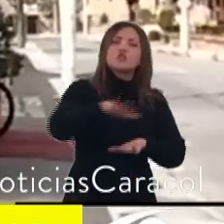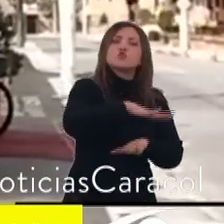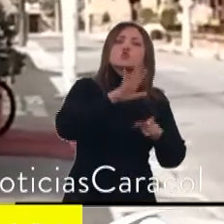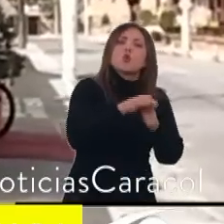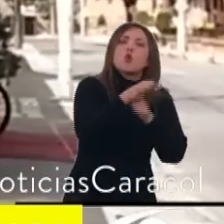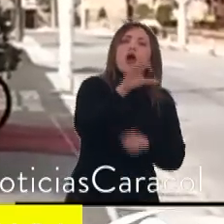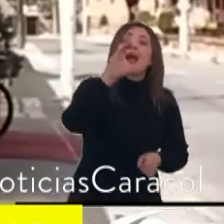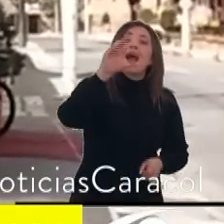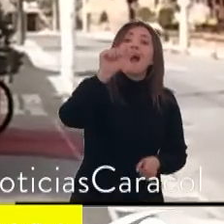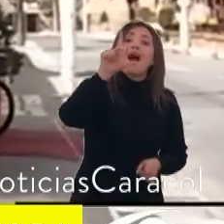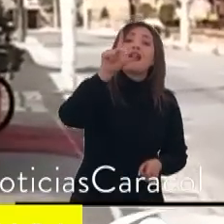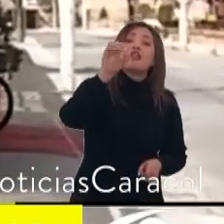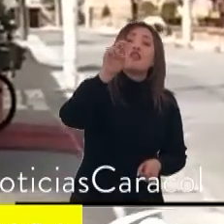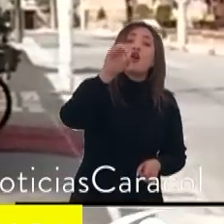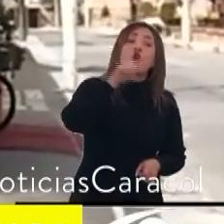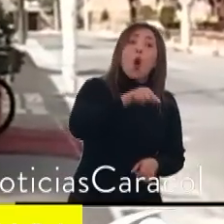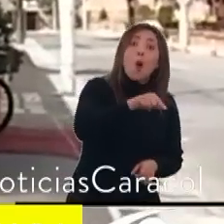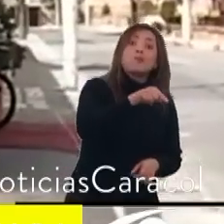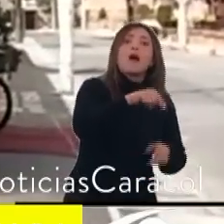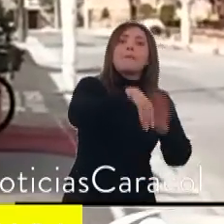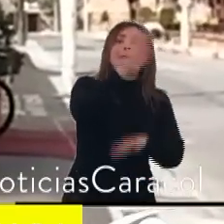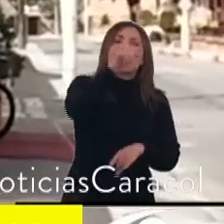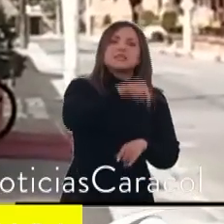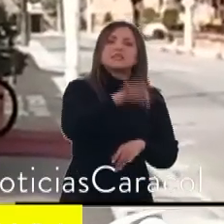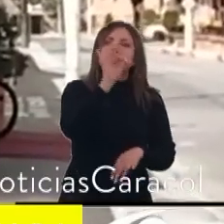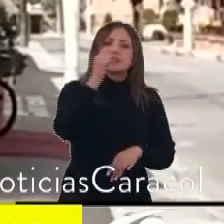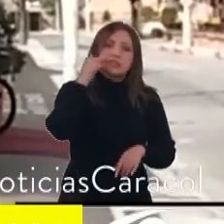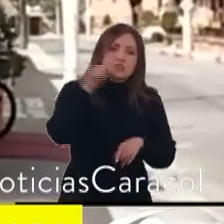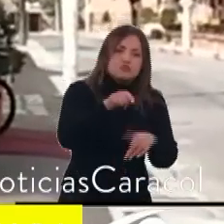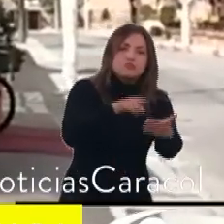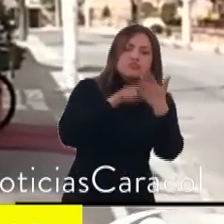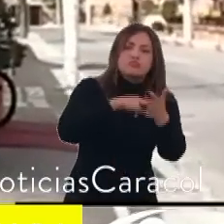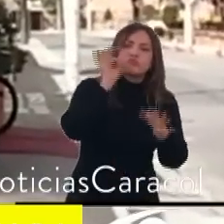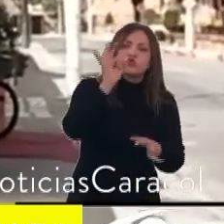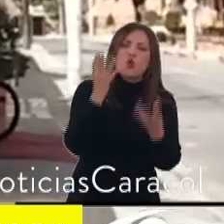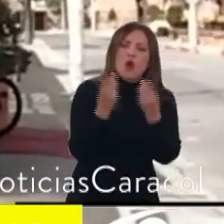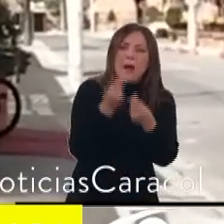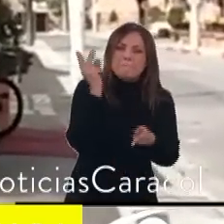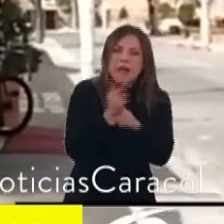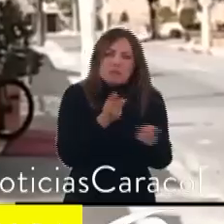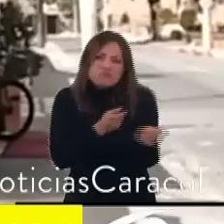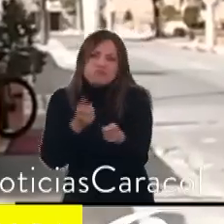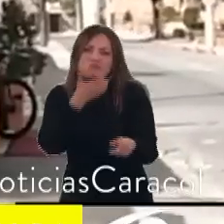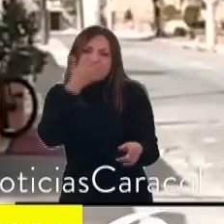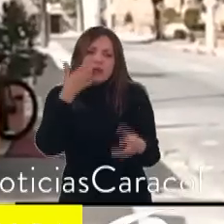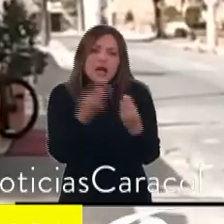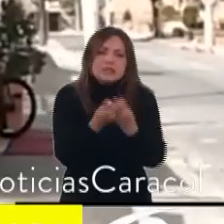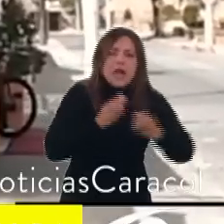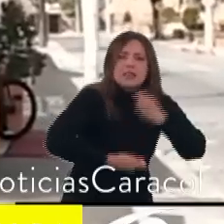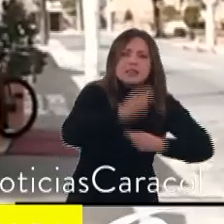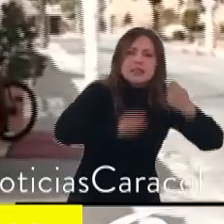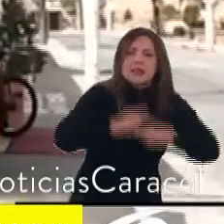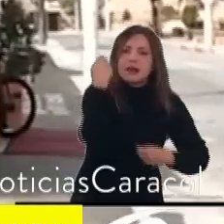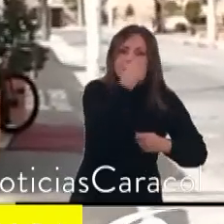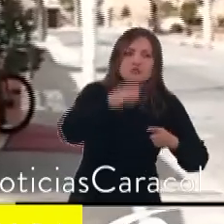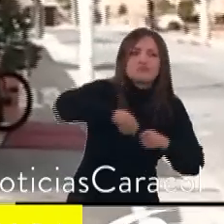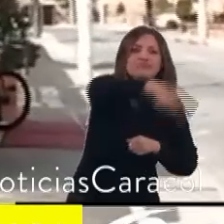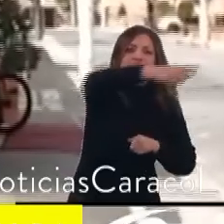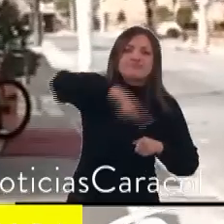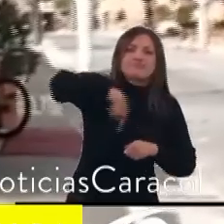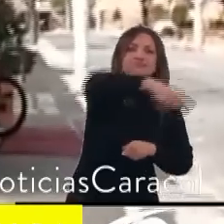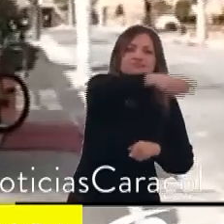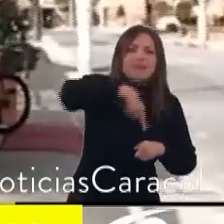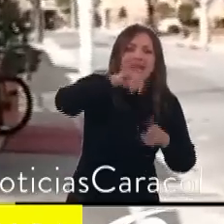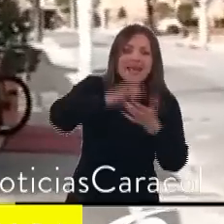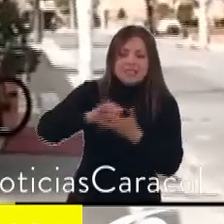parte de un corredor de movilidad para grupos armados ilegales y el narcotráfico, donde converge la cadena